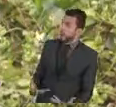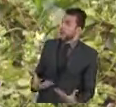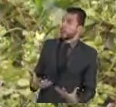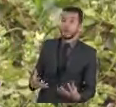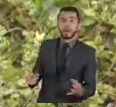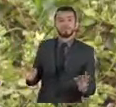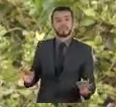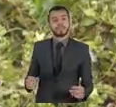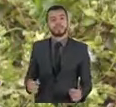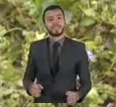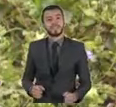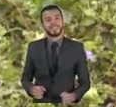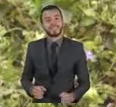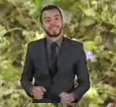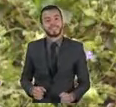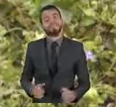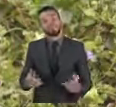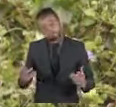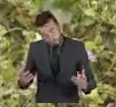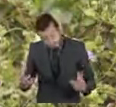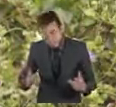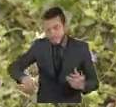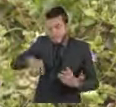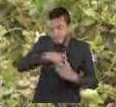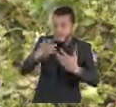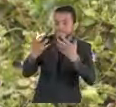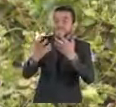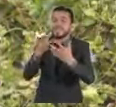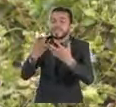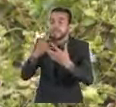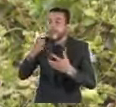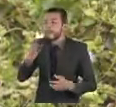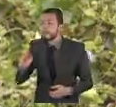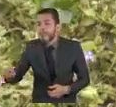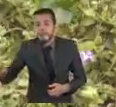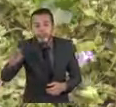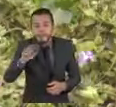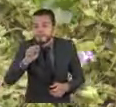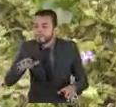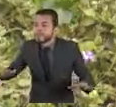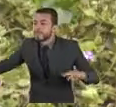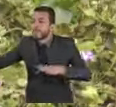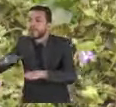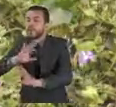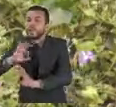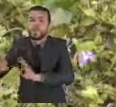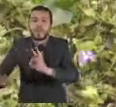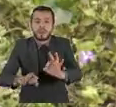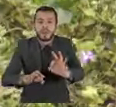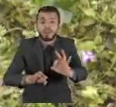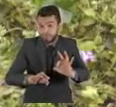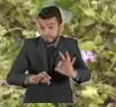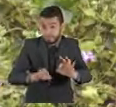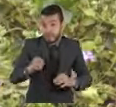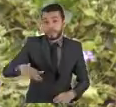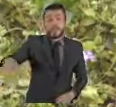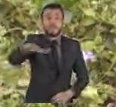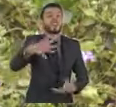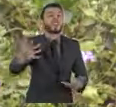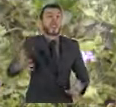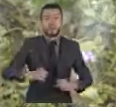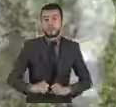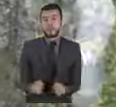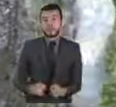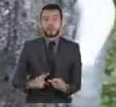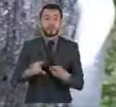fuente principal de agua, y todos los cinco departamentos que la conformamos y la debemos proteger, Bogotá,